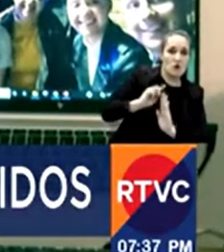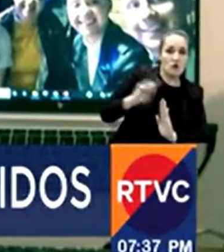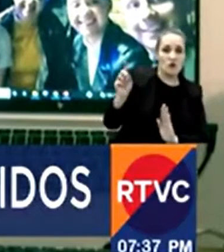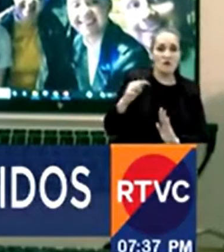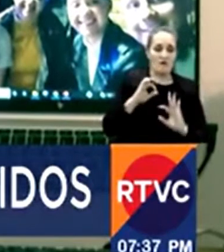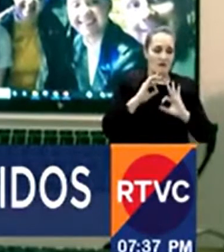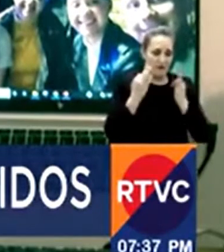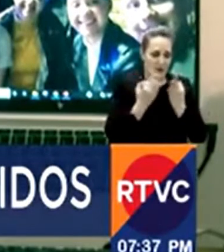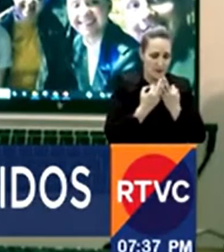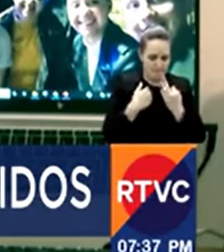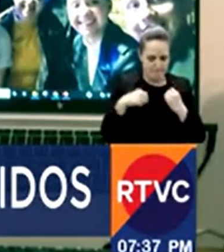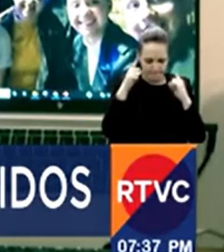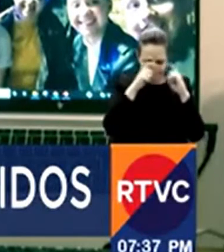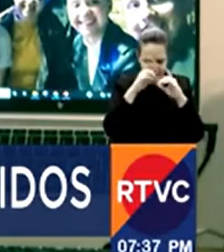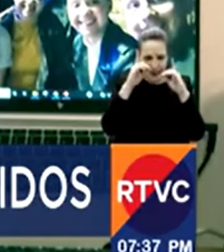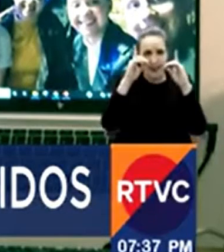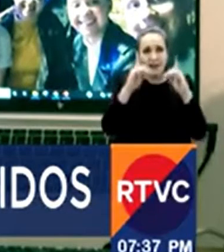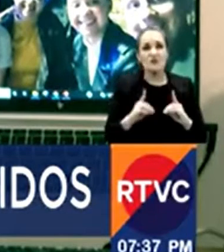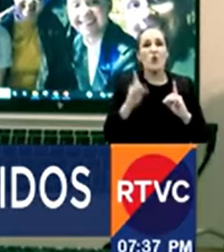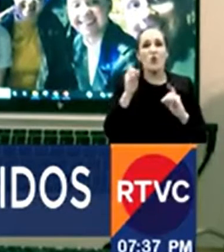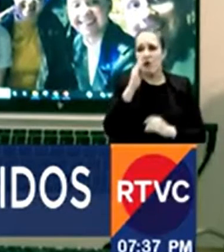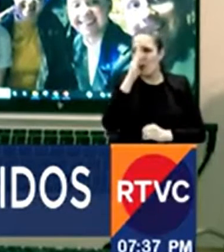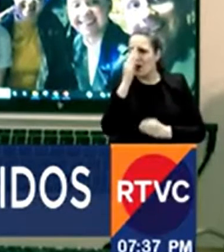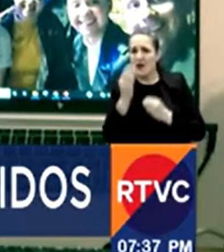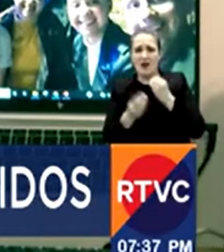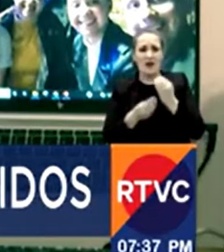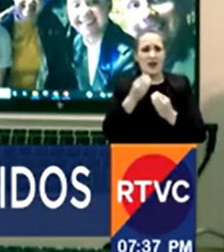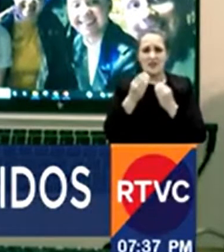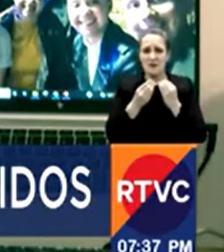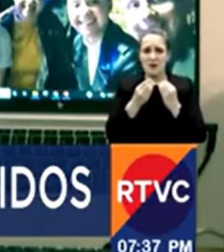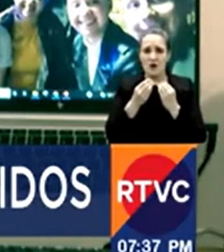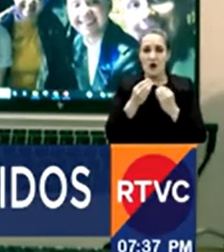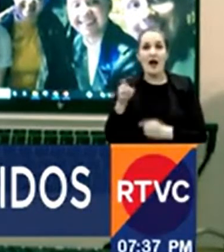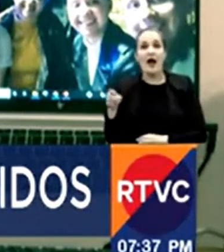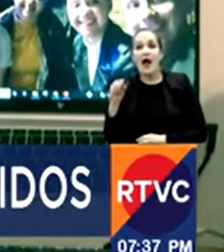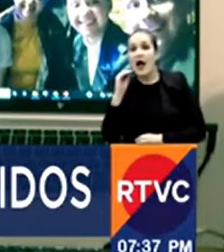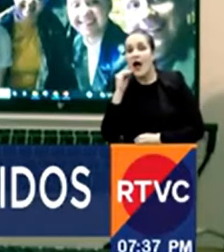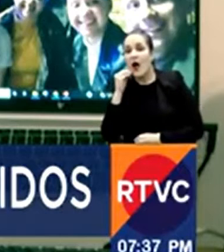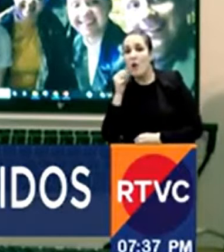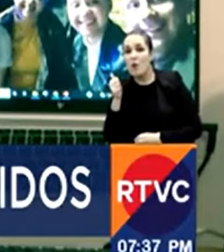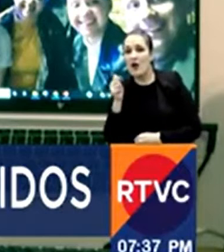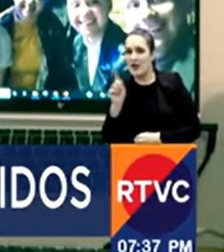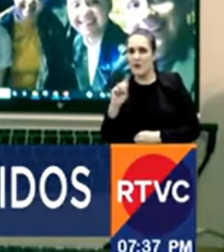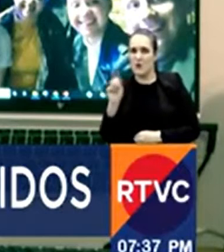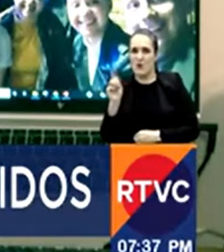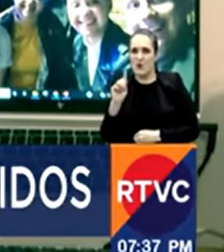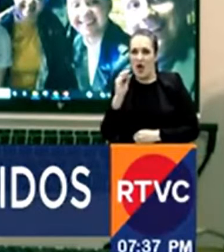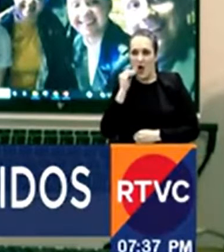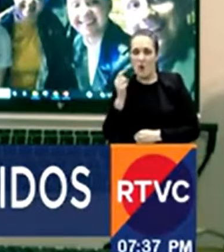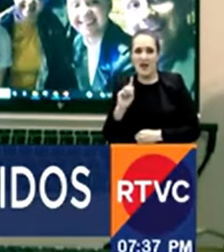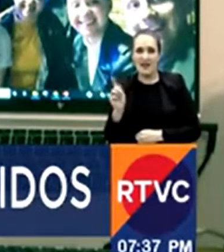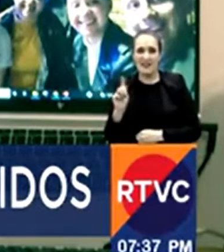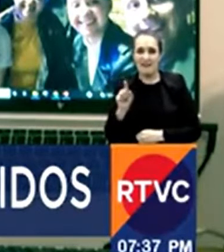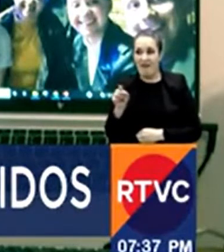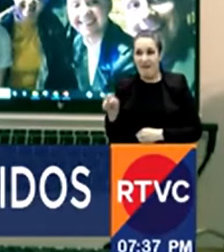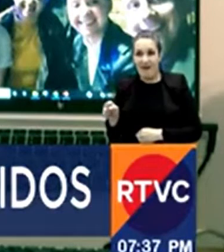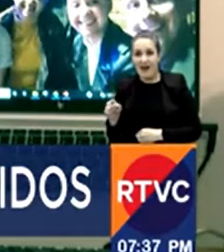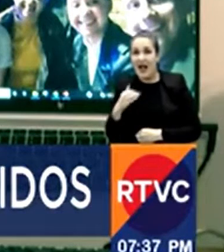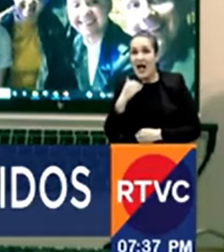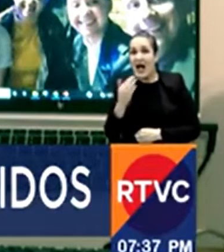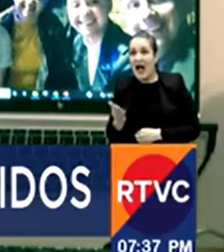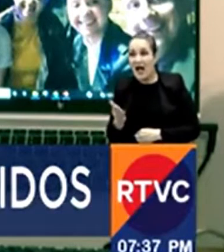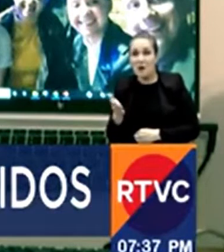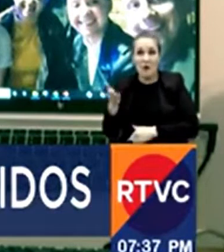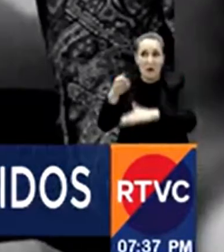una decisión gracias a esa incertidumbre que teníamos y era no llevar a mi abuela a la clínica, porque dijimos, no sabemos, o sea, no puede entrar nadie,